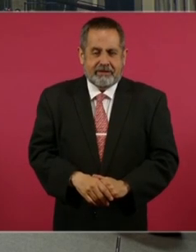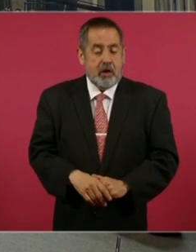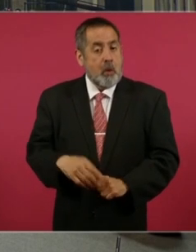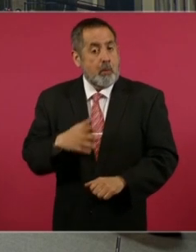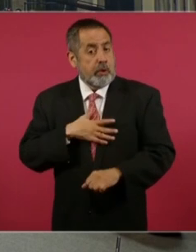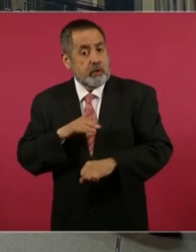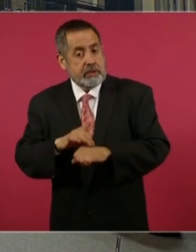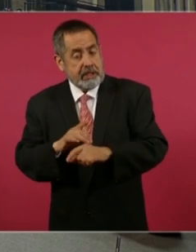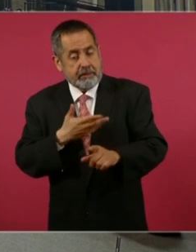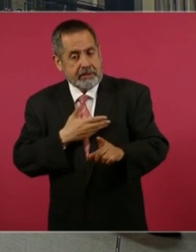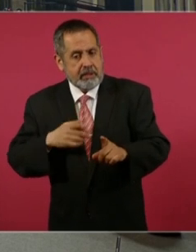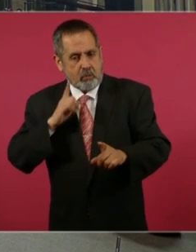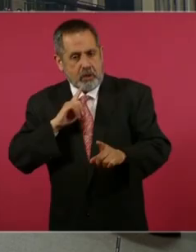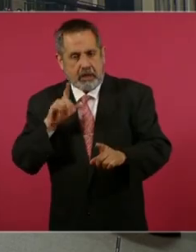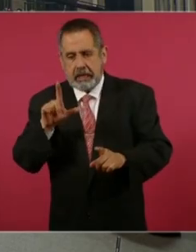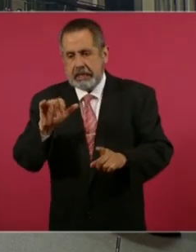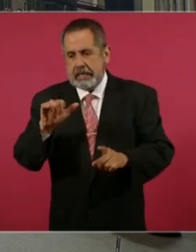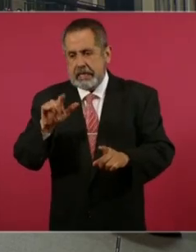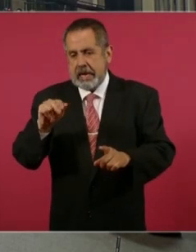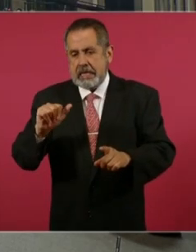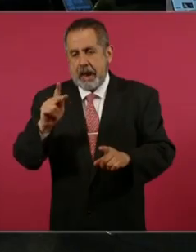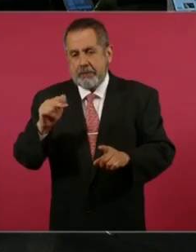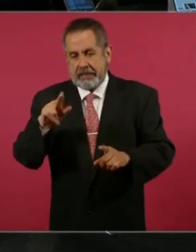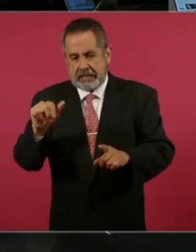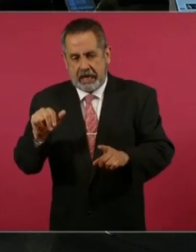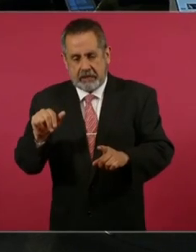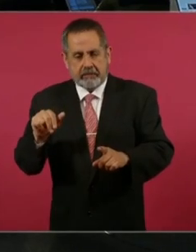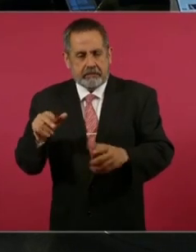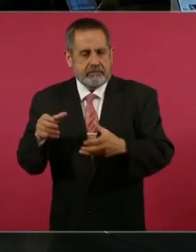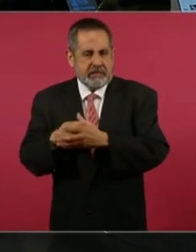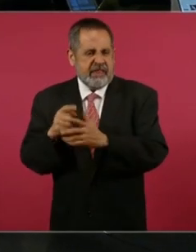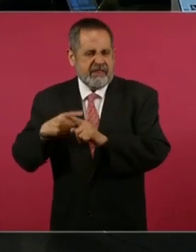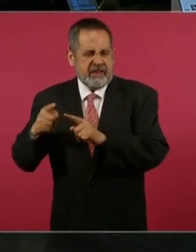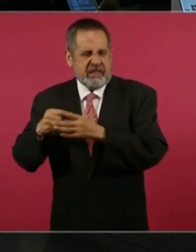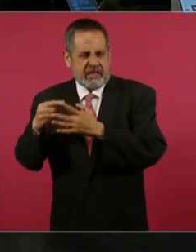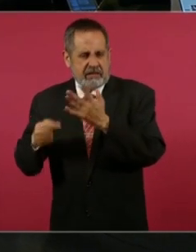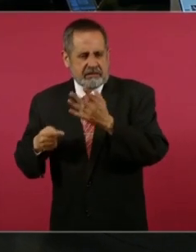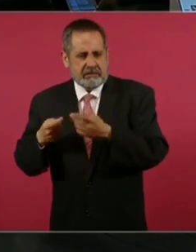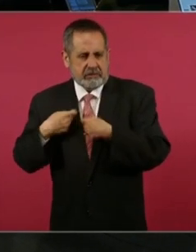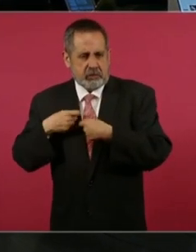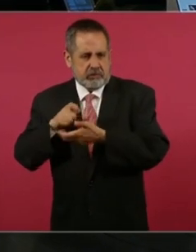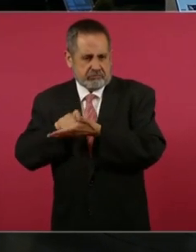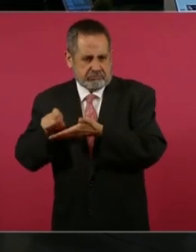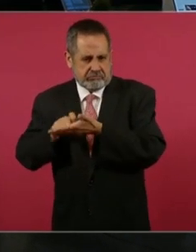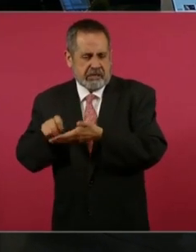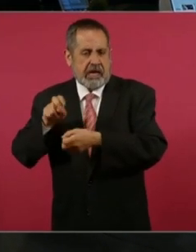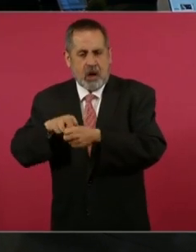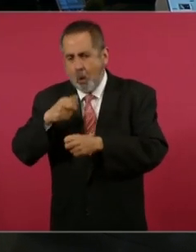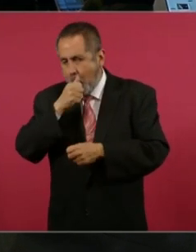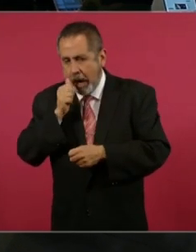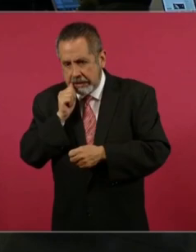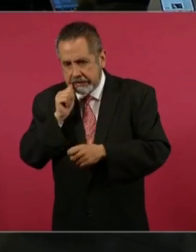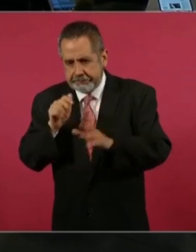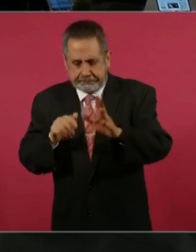Buenos días, presidente. Liliana Piña, de tiempo.com.mx y Puente Libre. MX en Juárez.